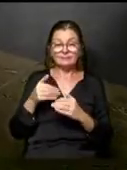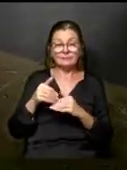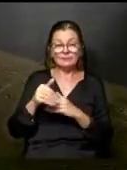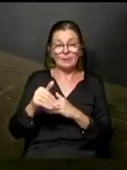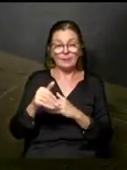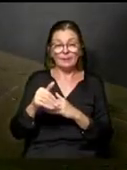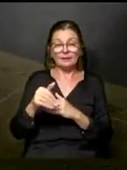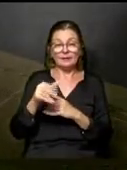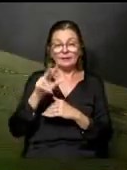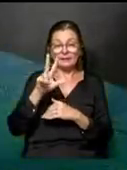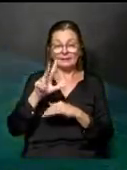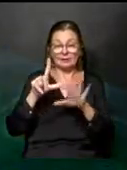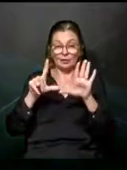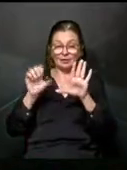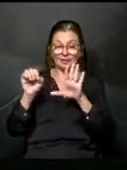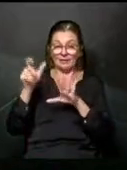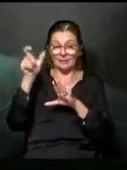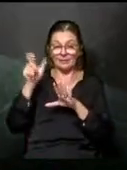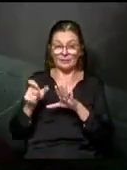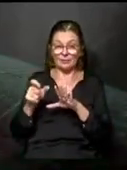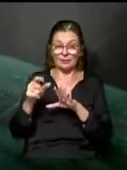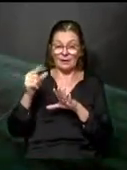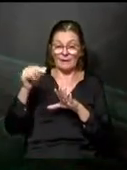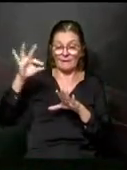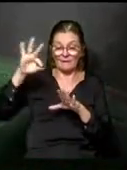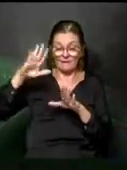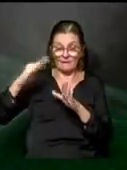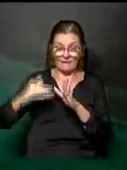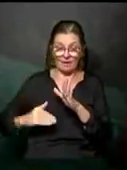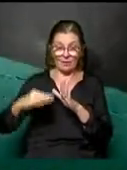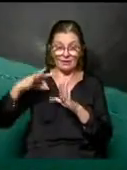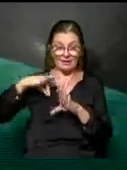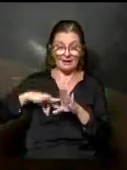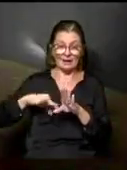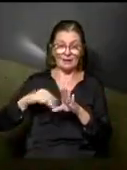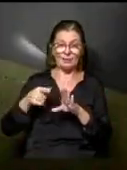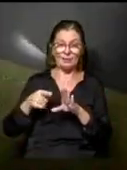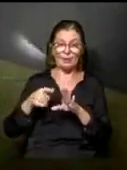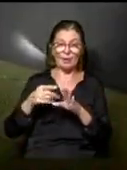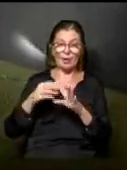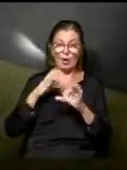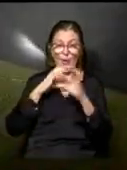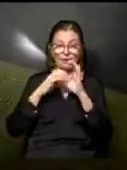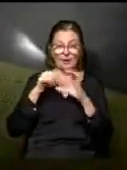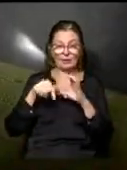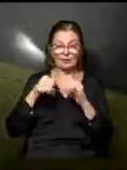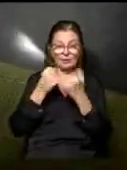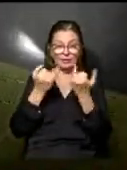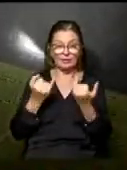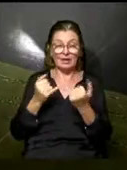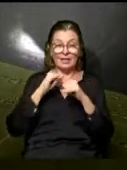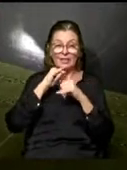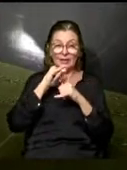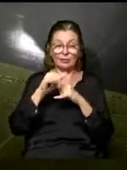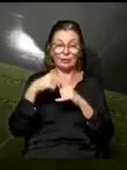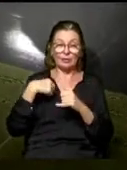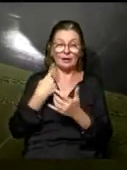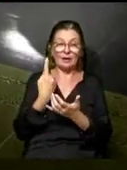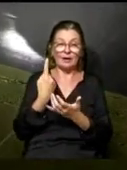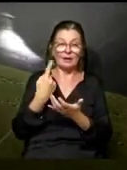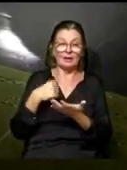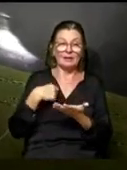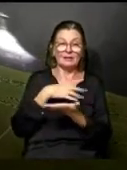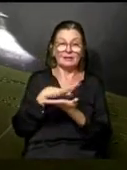las 370 personas que tienen una rebaja salarial, nosotros hemos sacado un comunicado en estos días denunciando una situación de